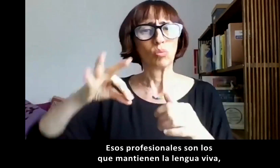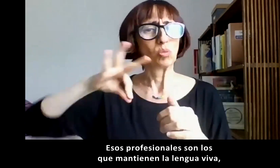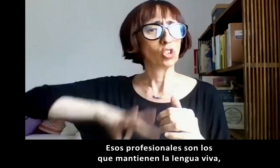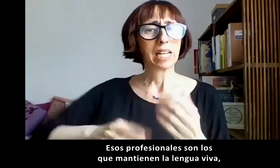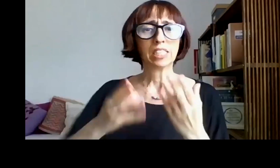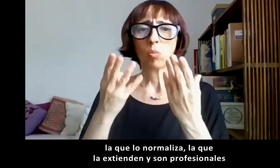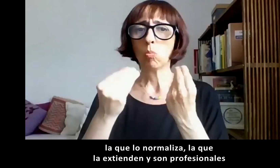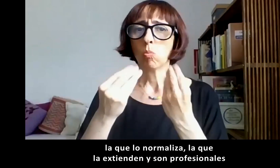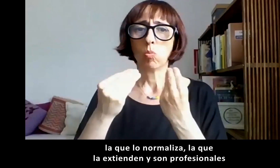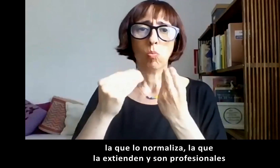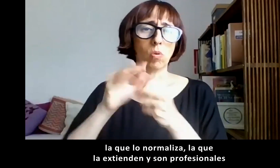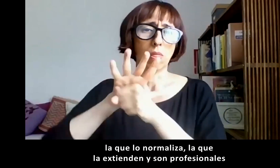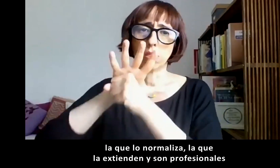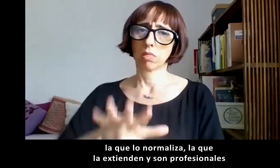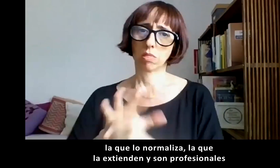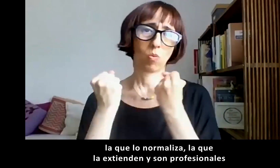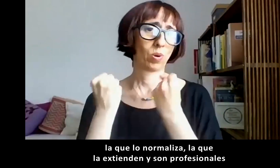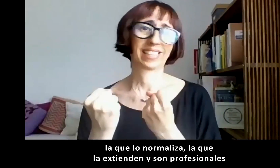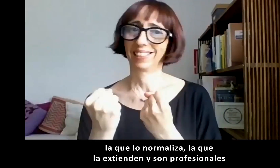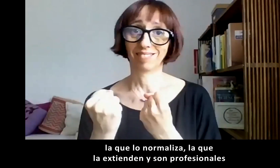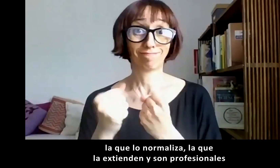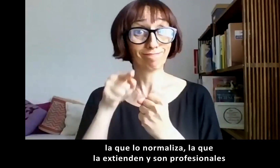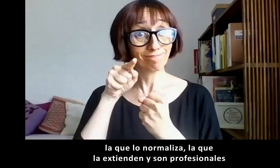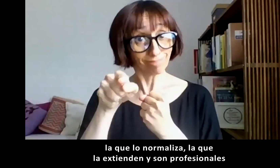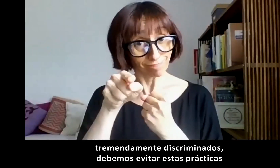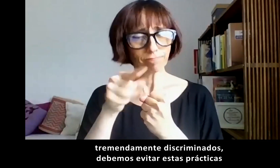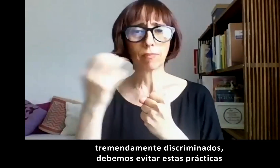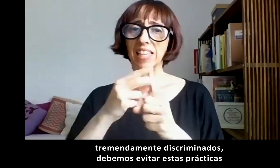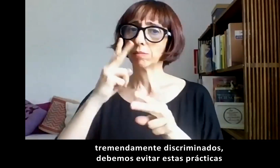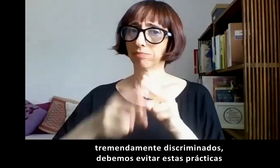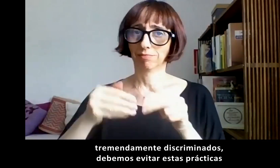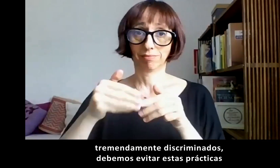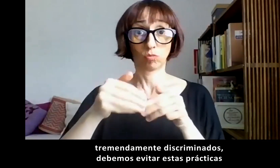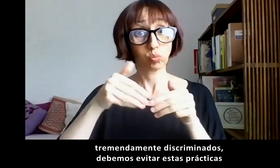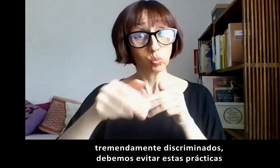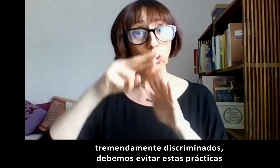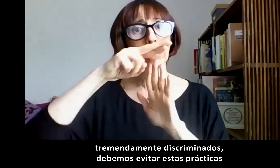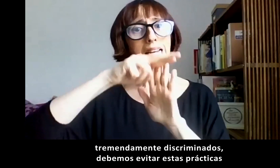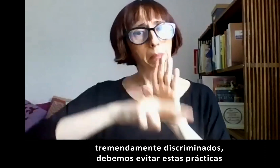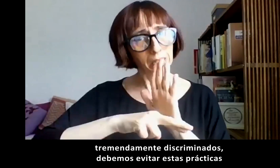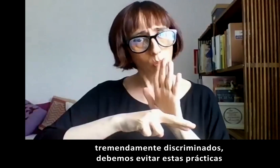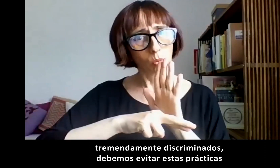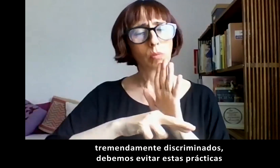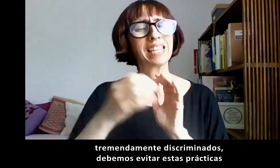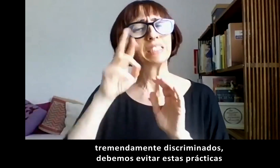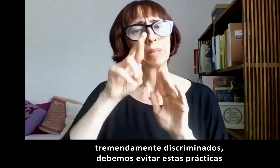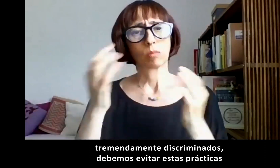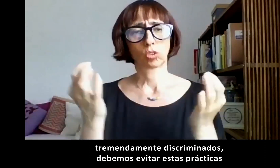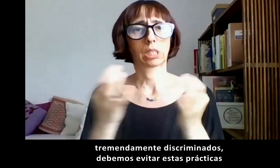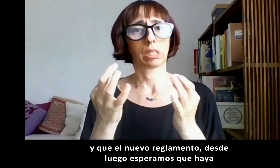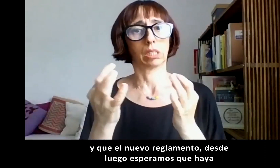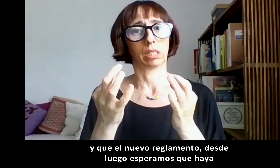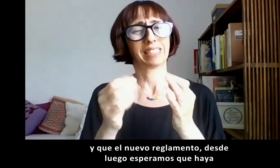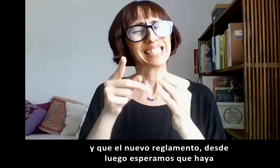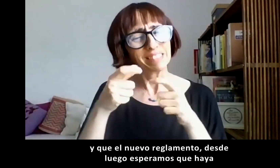la normalizan, la que la extienden y son profesionales tremendamente discriminados. Debemos evitar estas prácticas